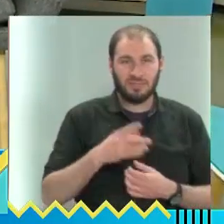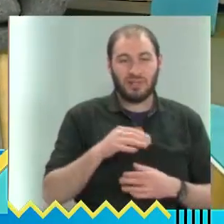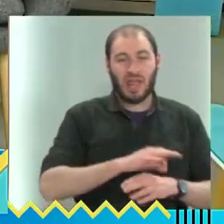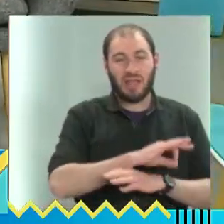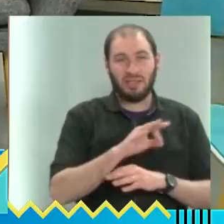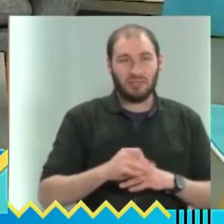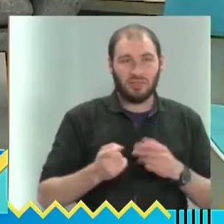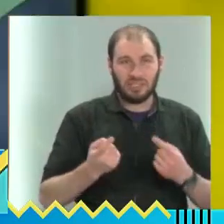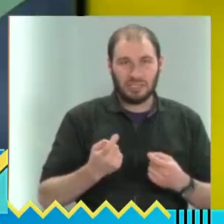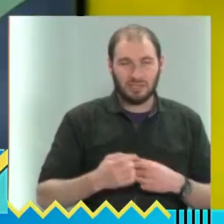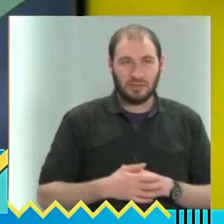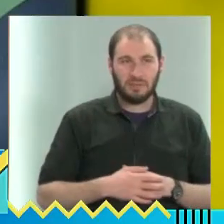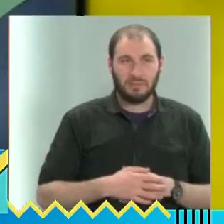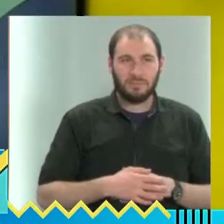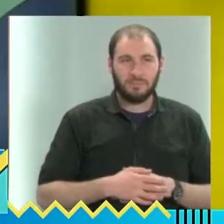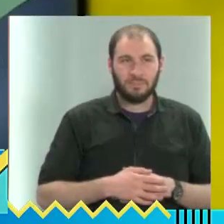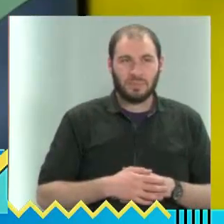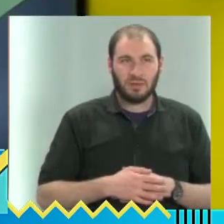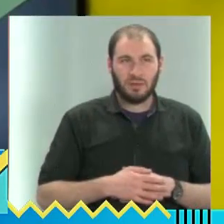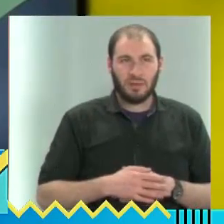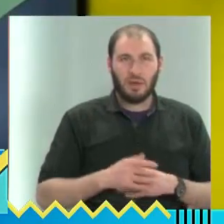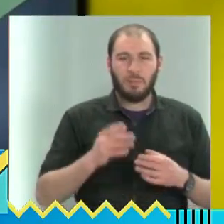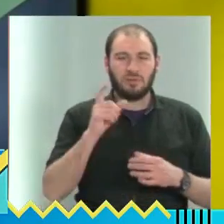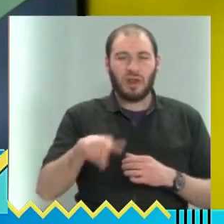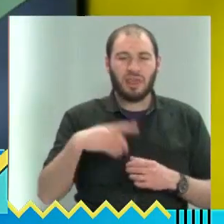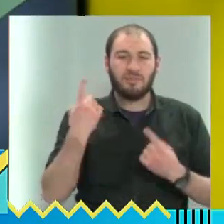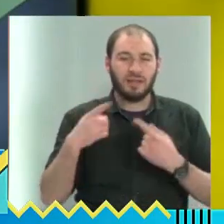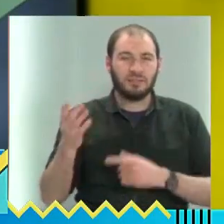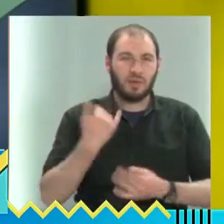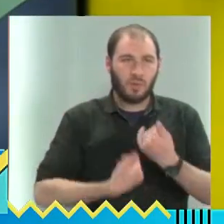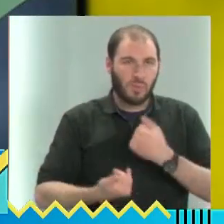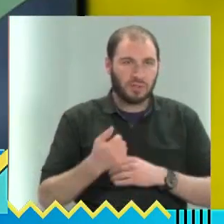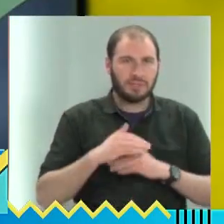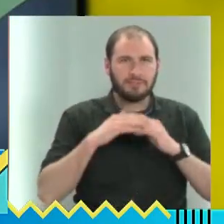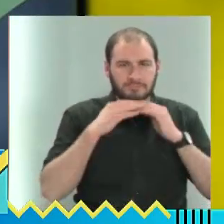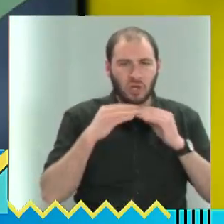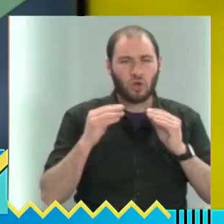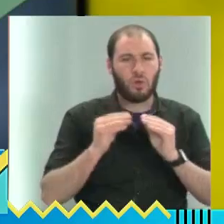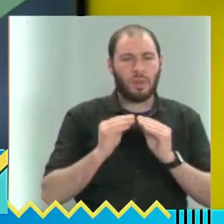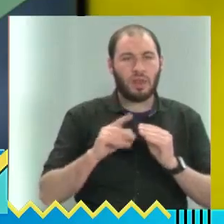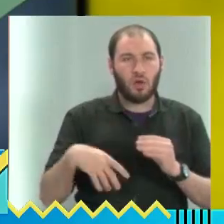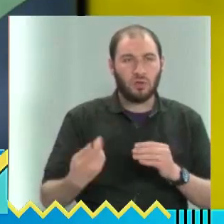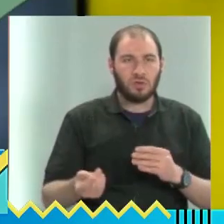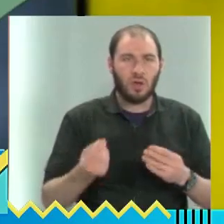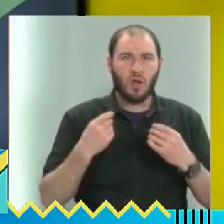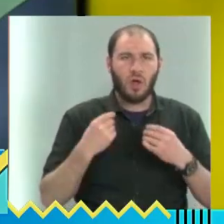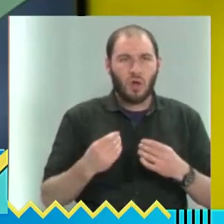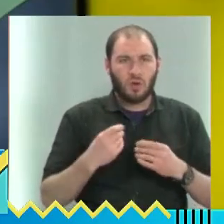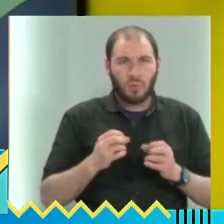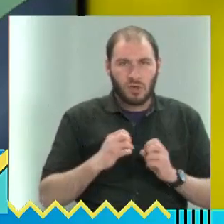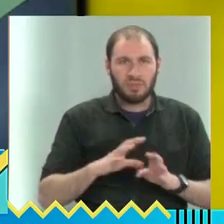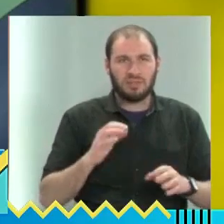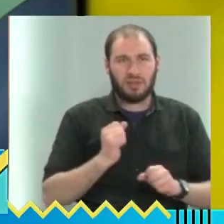arquitectos de escuchar otras voces, escuchar otros colegas de cómo comienza